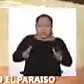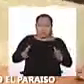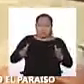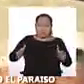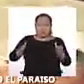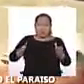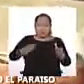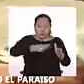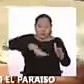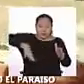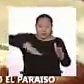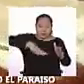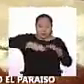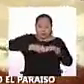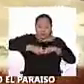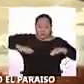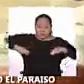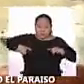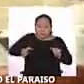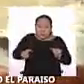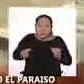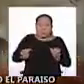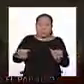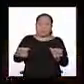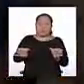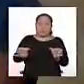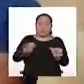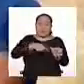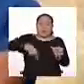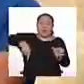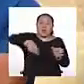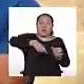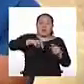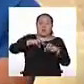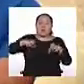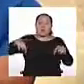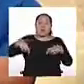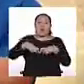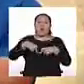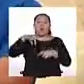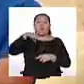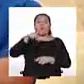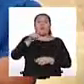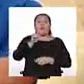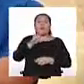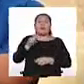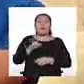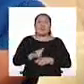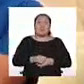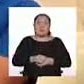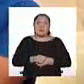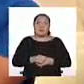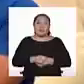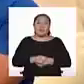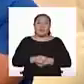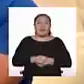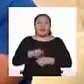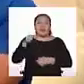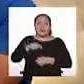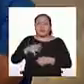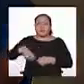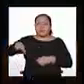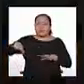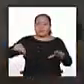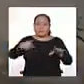alargados, que definen una plaza. En el caso de Paraíso tenemos 2 edificios con 2 plazas